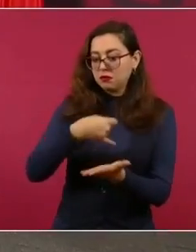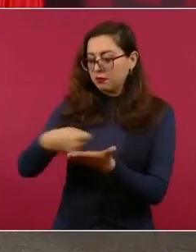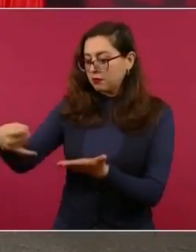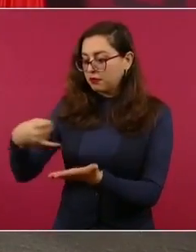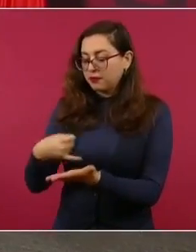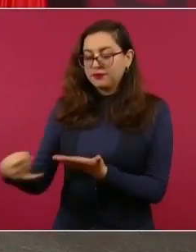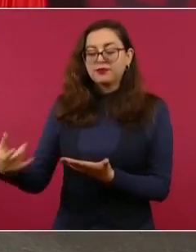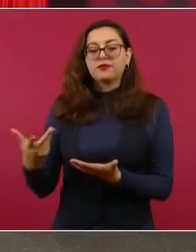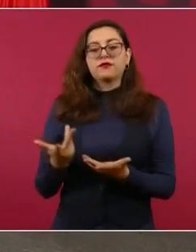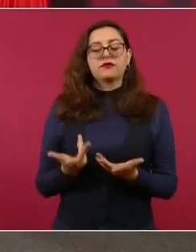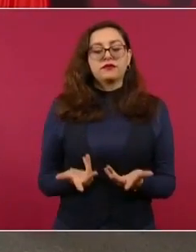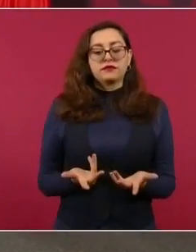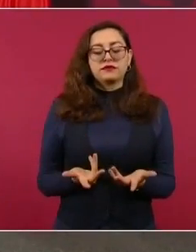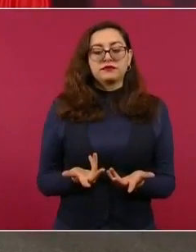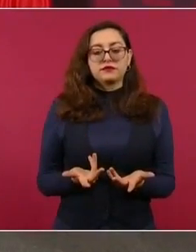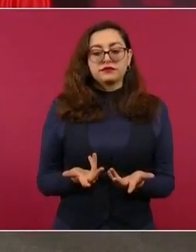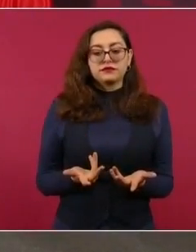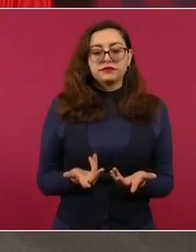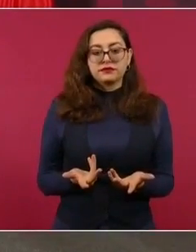en